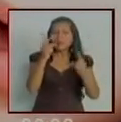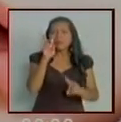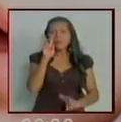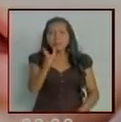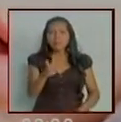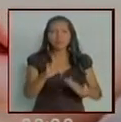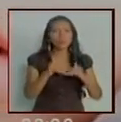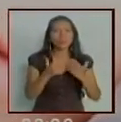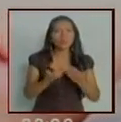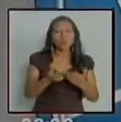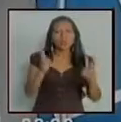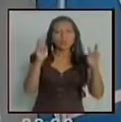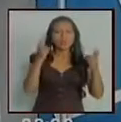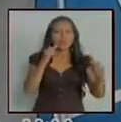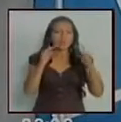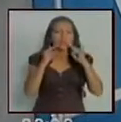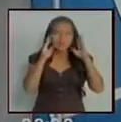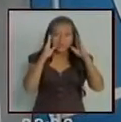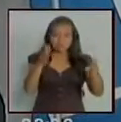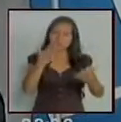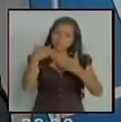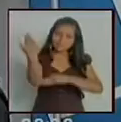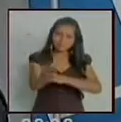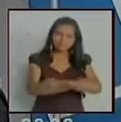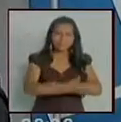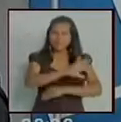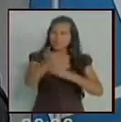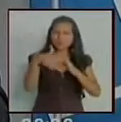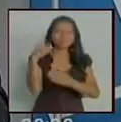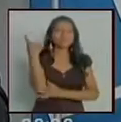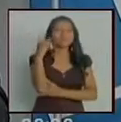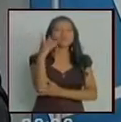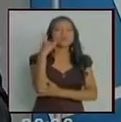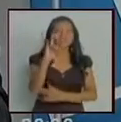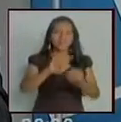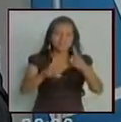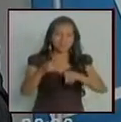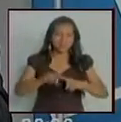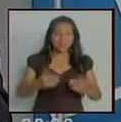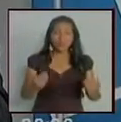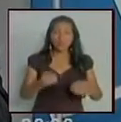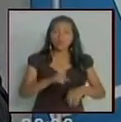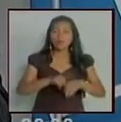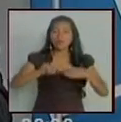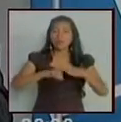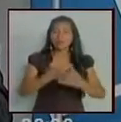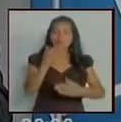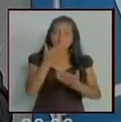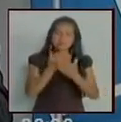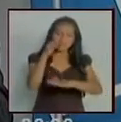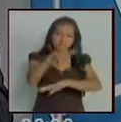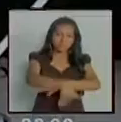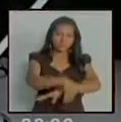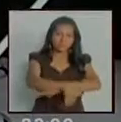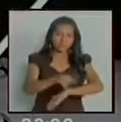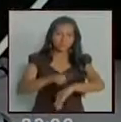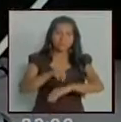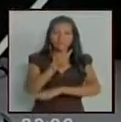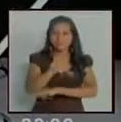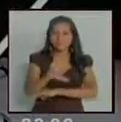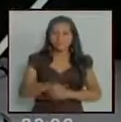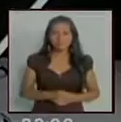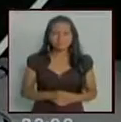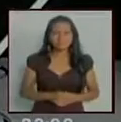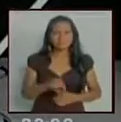no escuchan, estén atentos al programa. Sean bienvenidos, amigos de Bolivia. Está comenzando Hora 23. Buenas noches, Paolita.